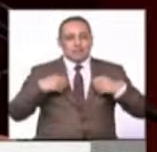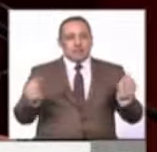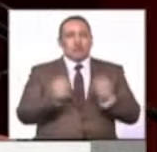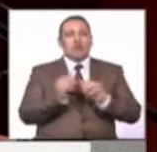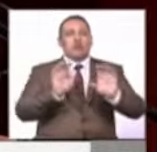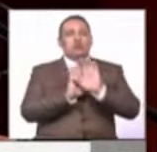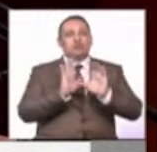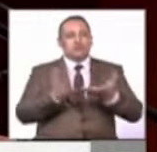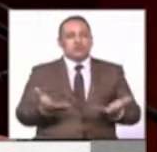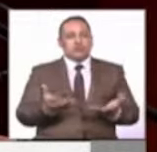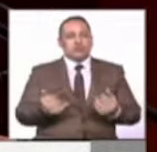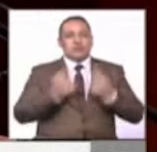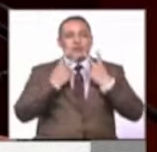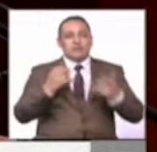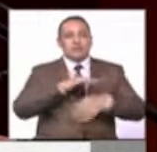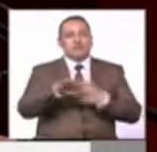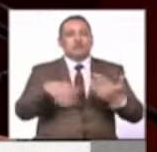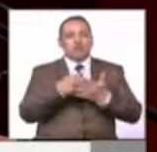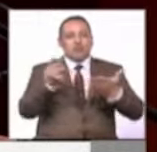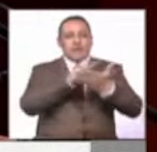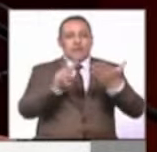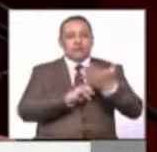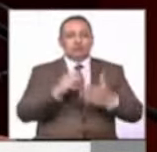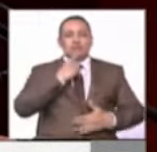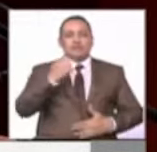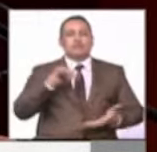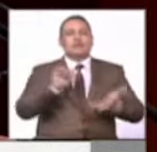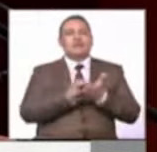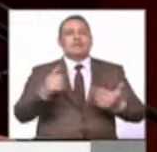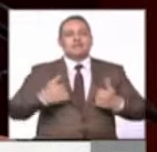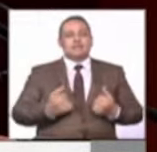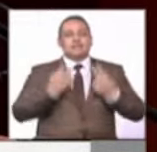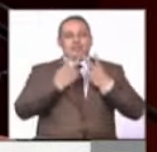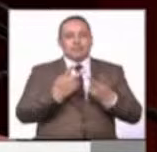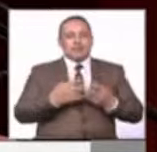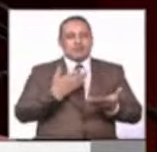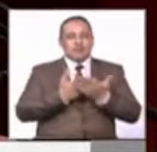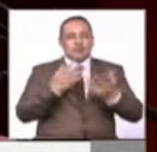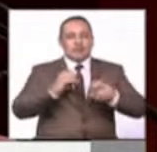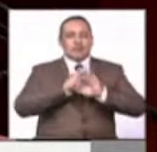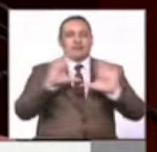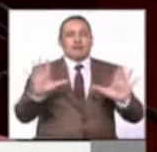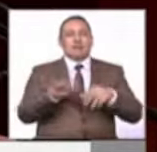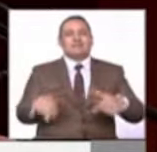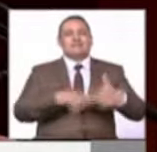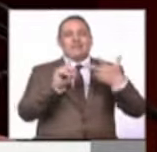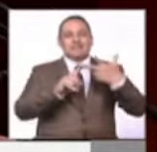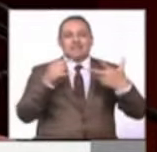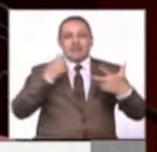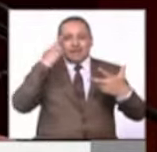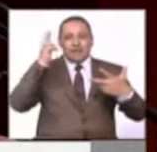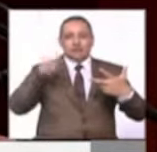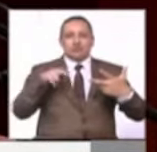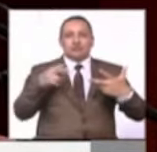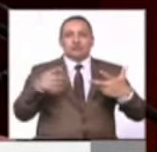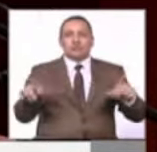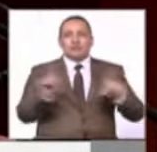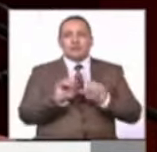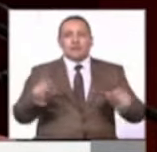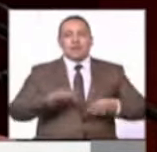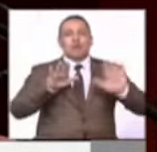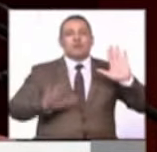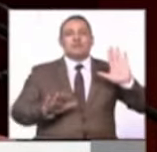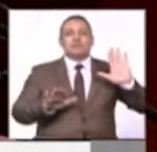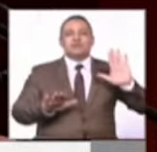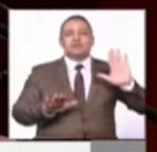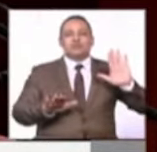Constitución y toda lectura de un derecho tiene que ser restrictiva tercera razón la